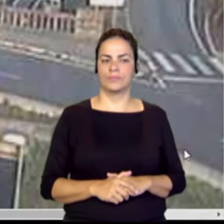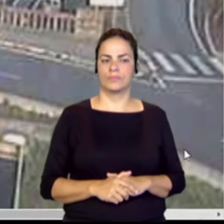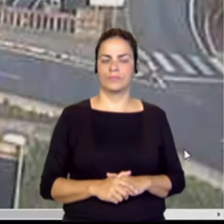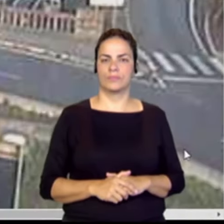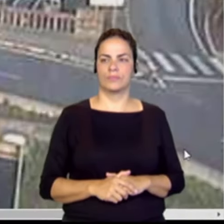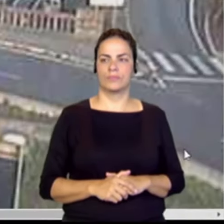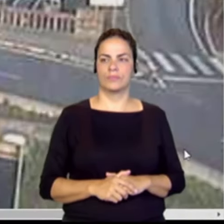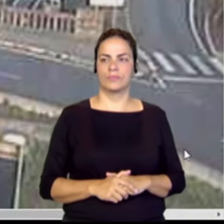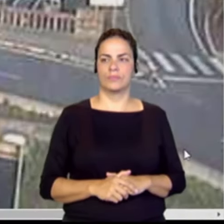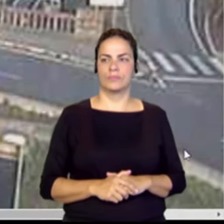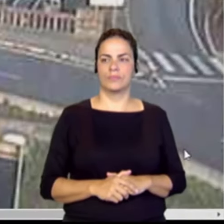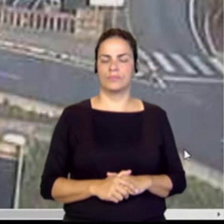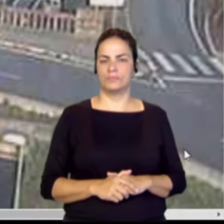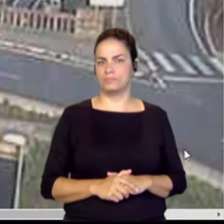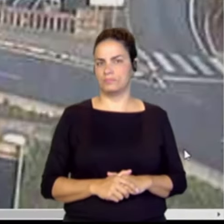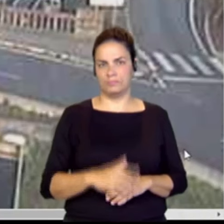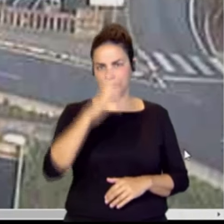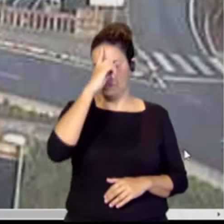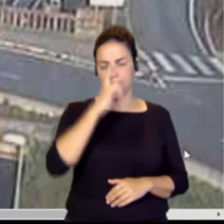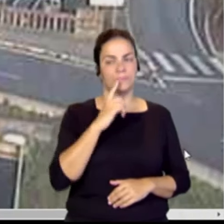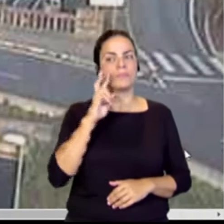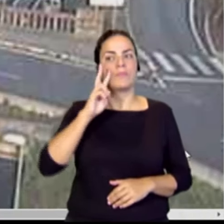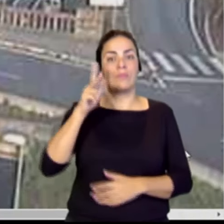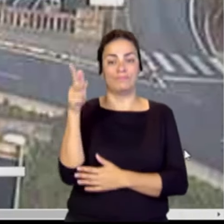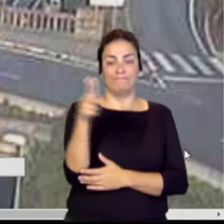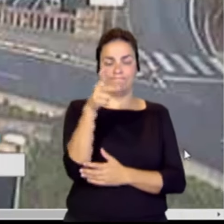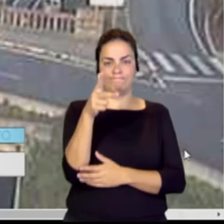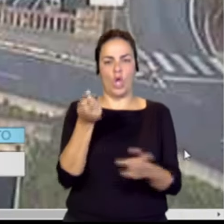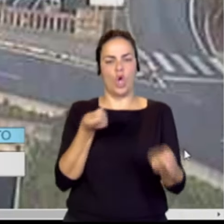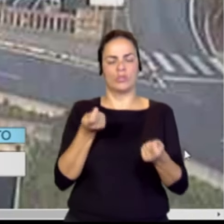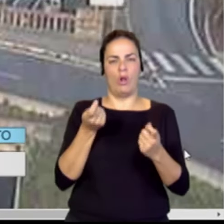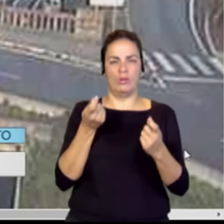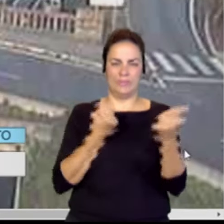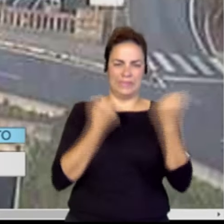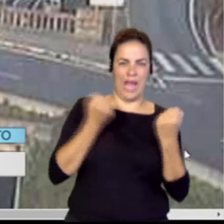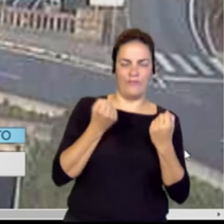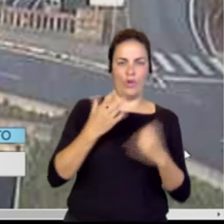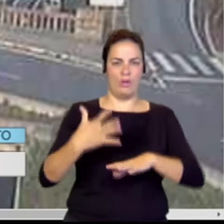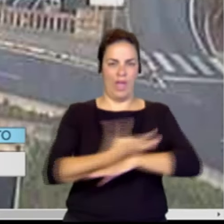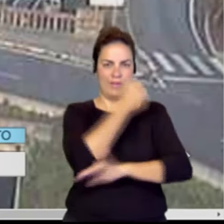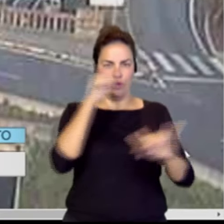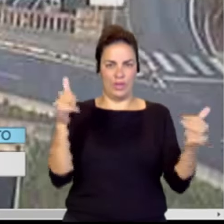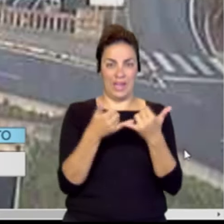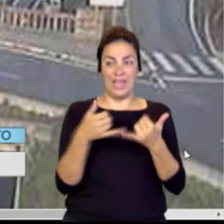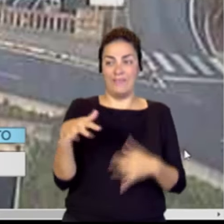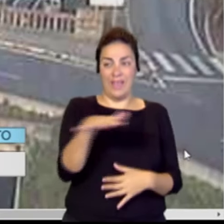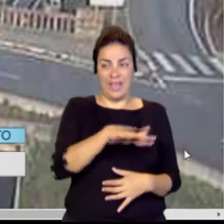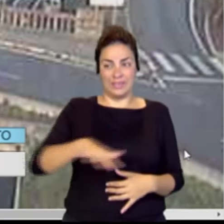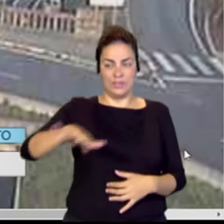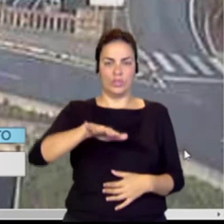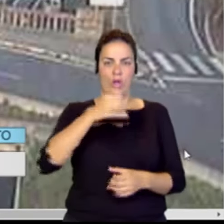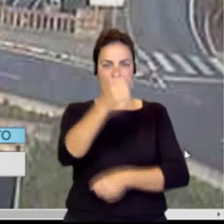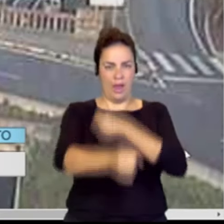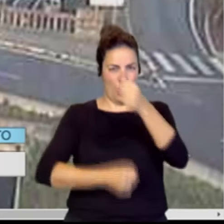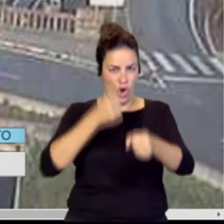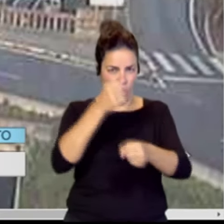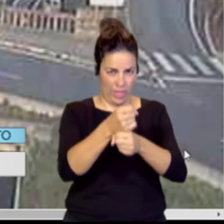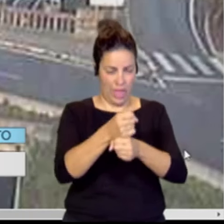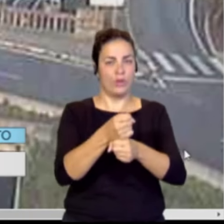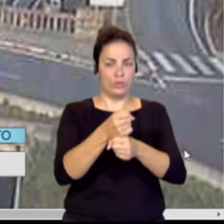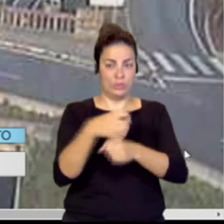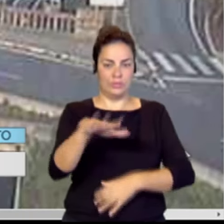bueno esta imagen que ven es una de las cámaras de control de tráfico del Cabildo de tenerife a la altura de los rodeos en el municipio